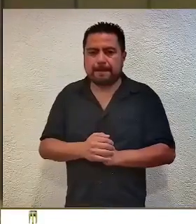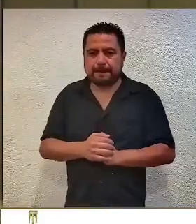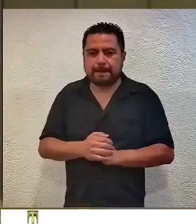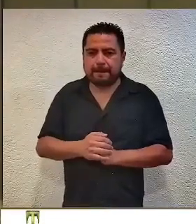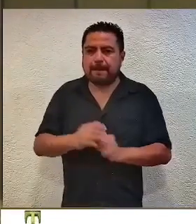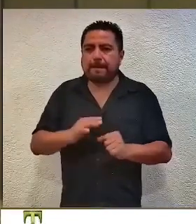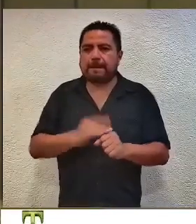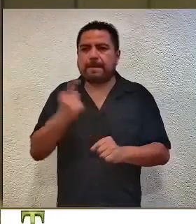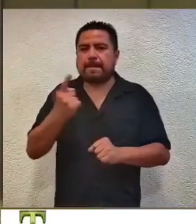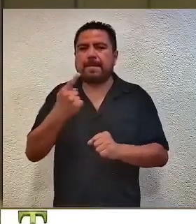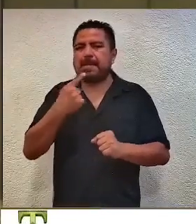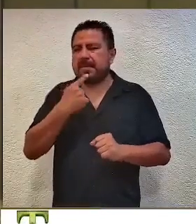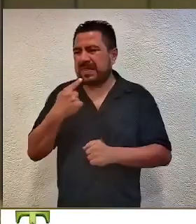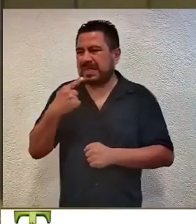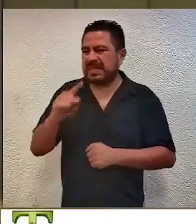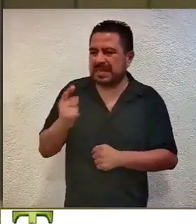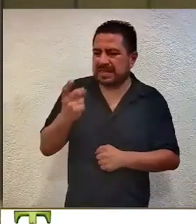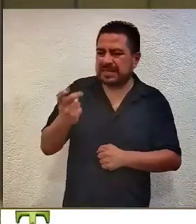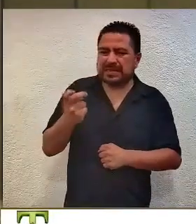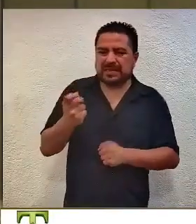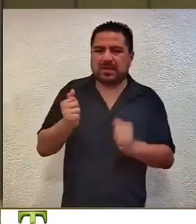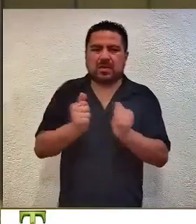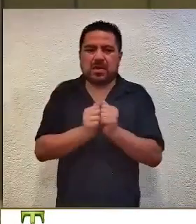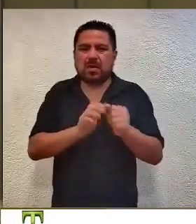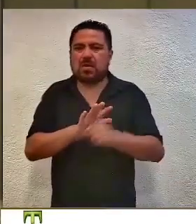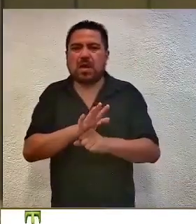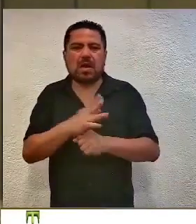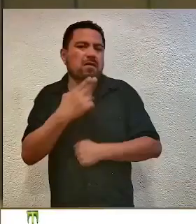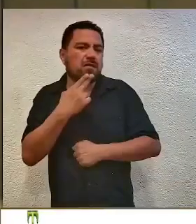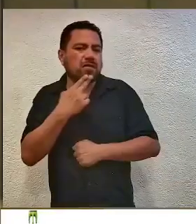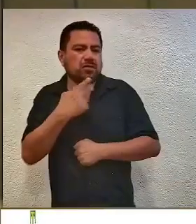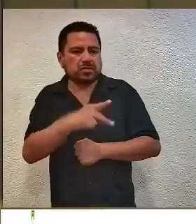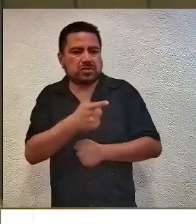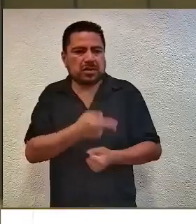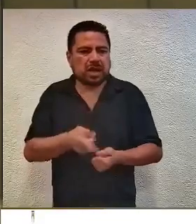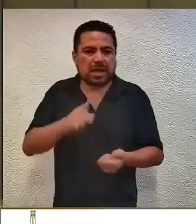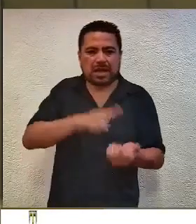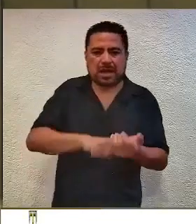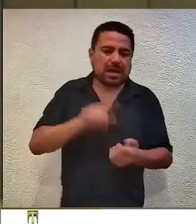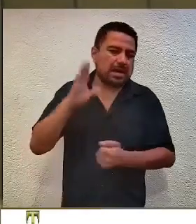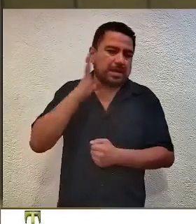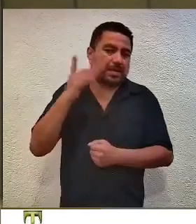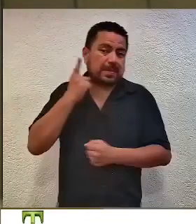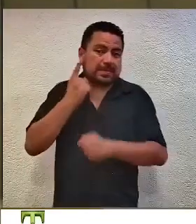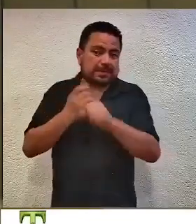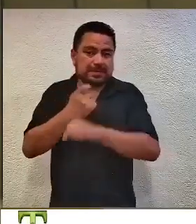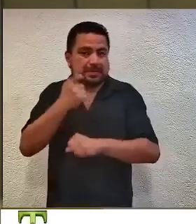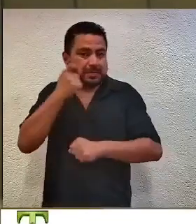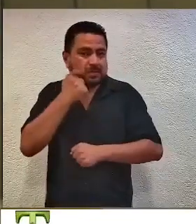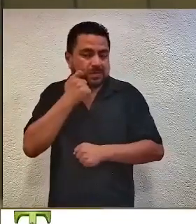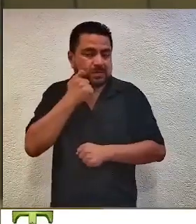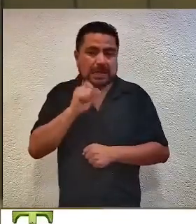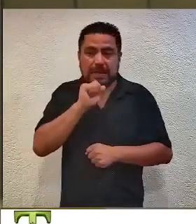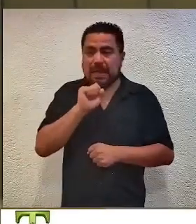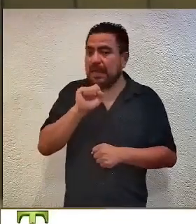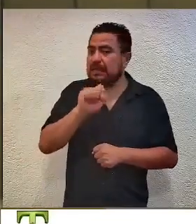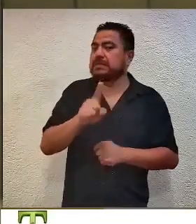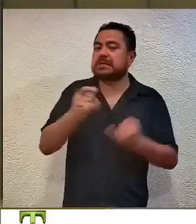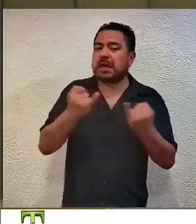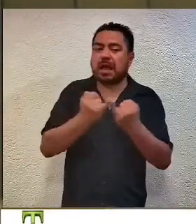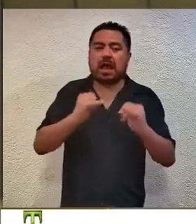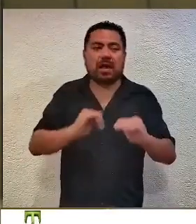desplegados por el denunciado en el ámbito de sus funciones al interior del Congreso del Estado y fuera de